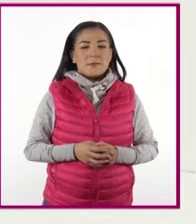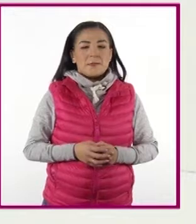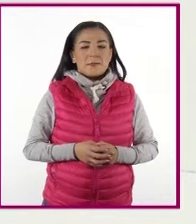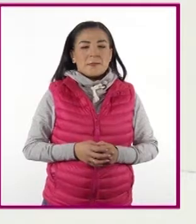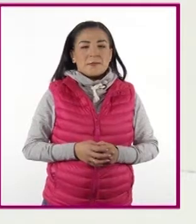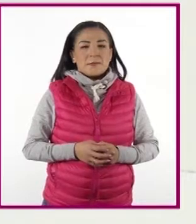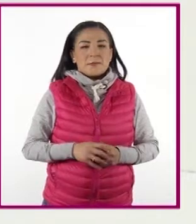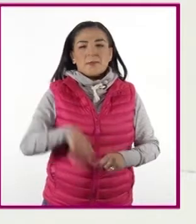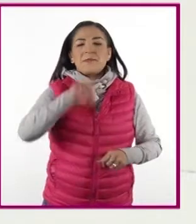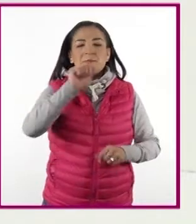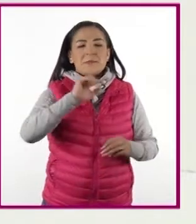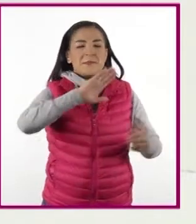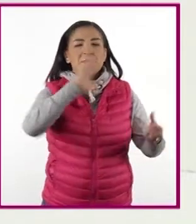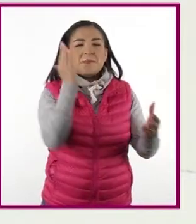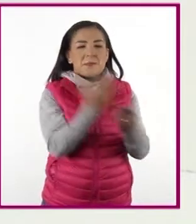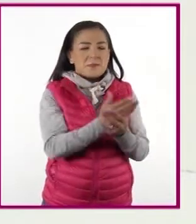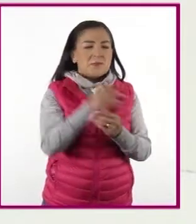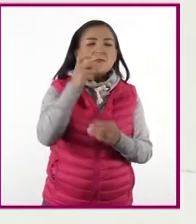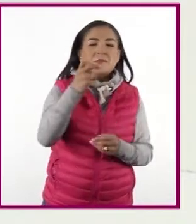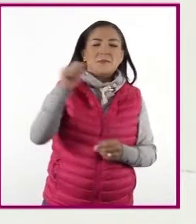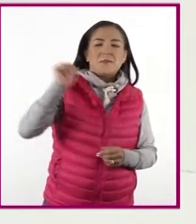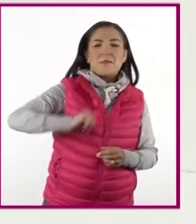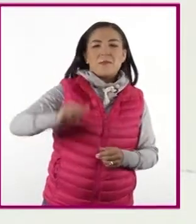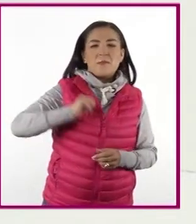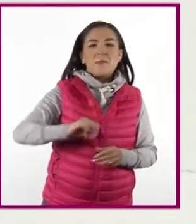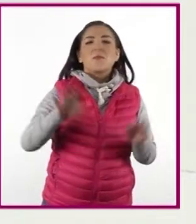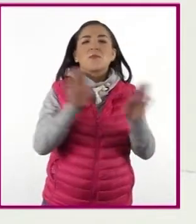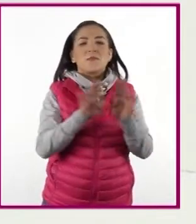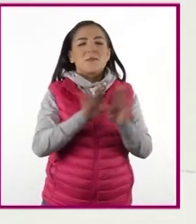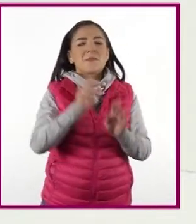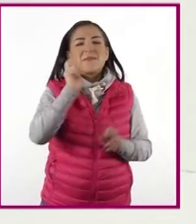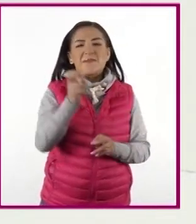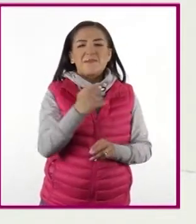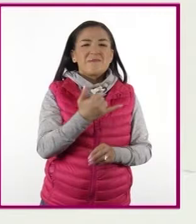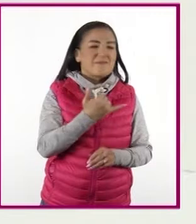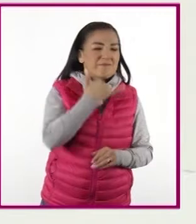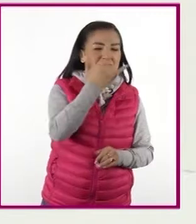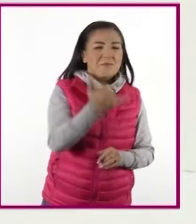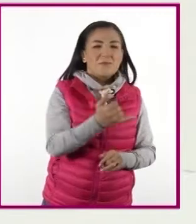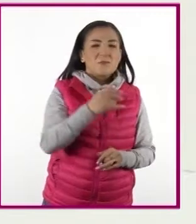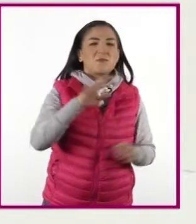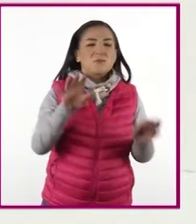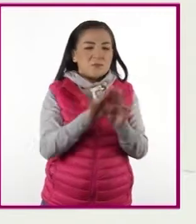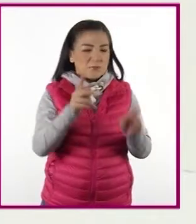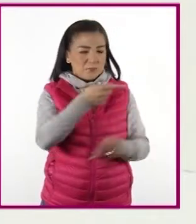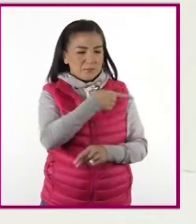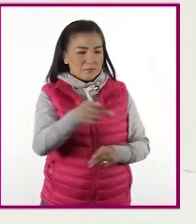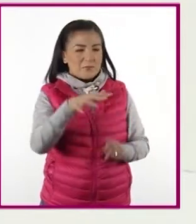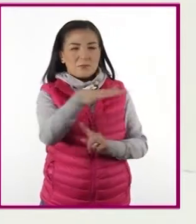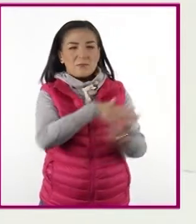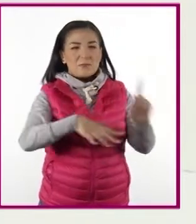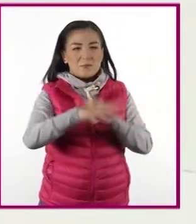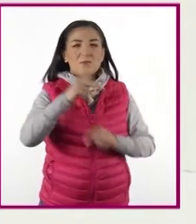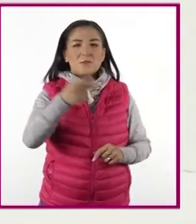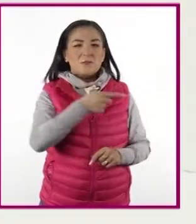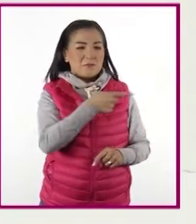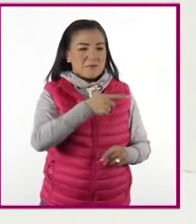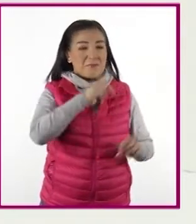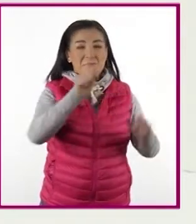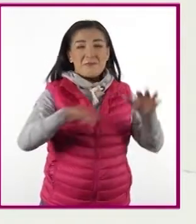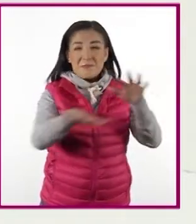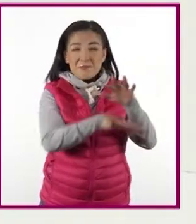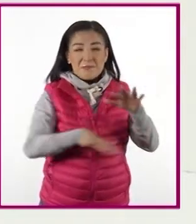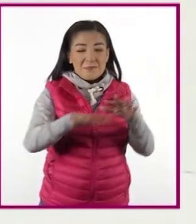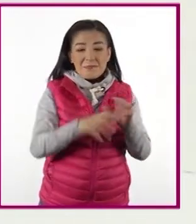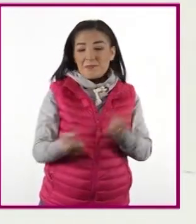Los documentos de la época revelan, en modo inequívoco, la intensidad de la pobreza sufrida por el pueblo bajo. Muchos vivían